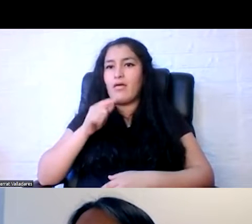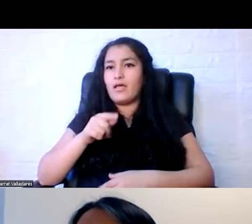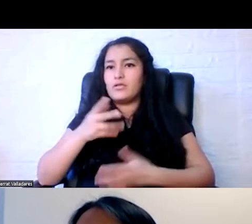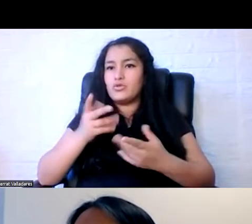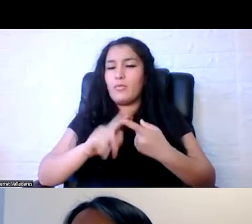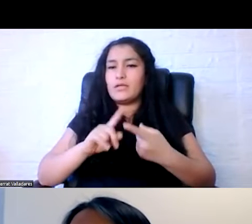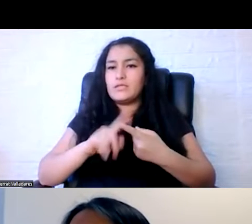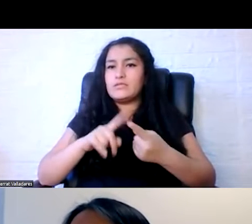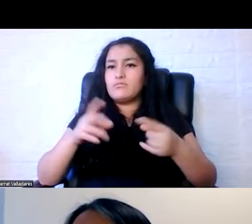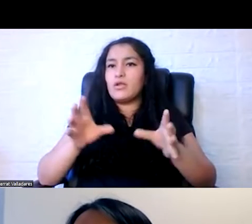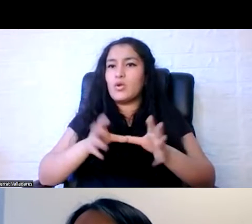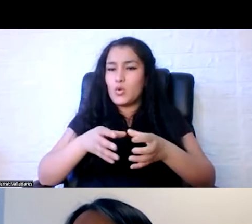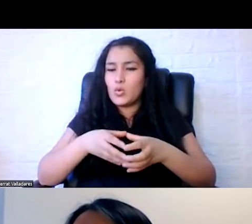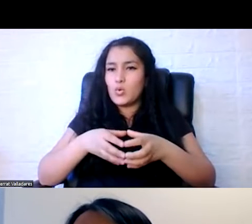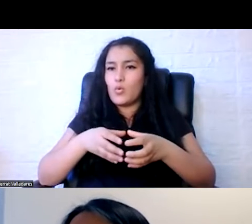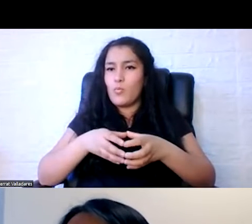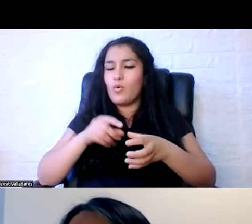en ONGs